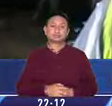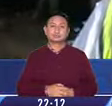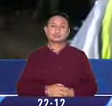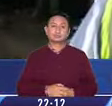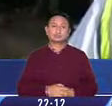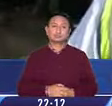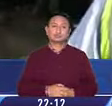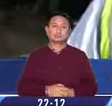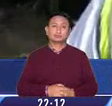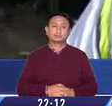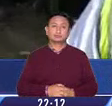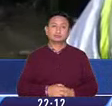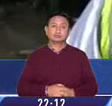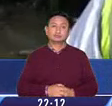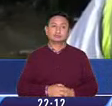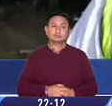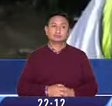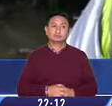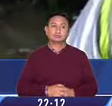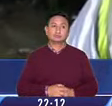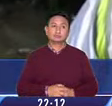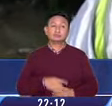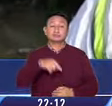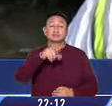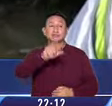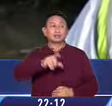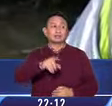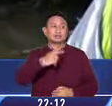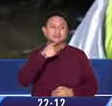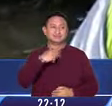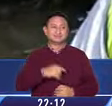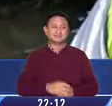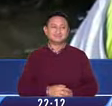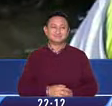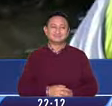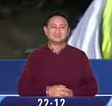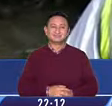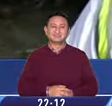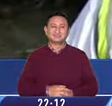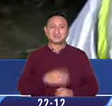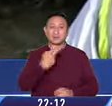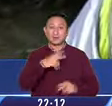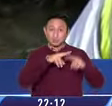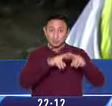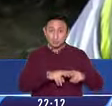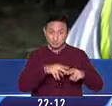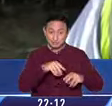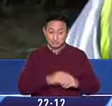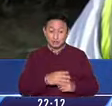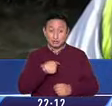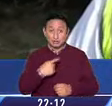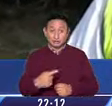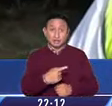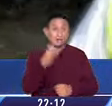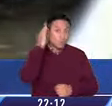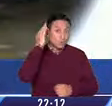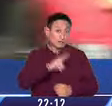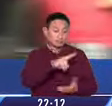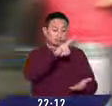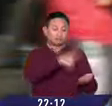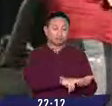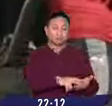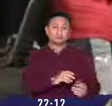bus. Asimismo, por versión de los moradores, avancé al lugar a verificar la novedad y me encontré con la señora tirada en la